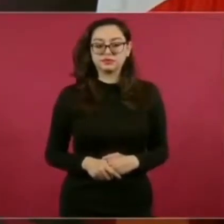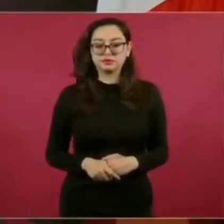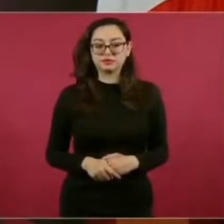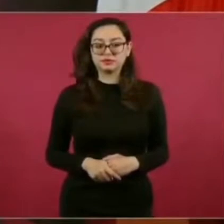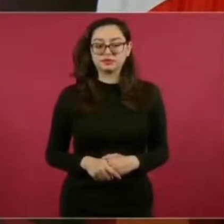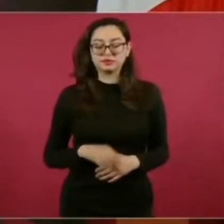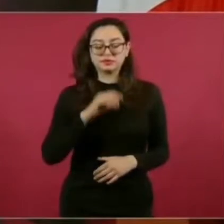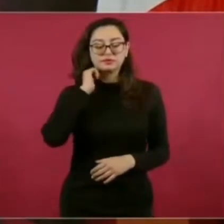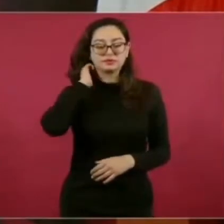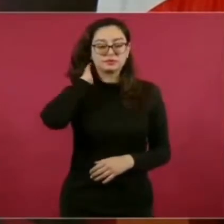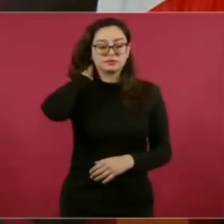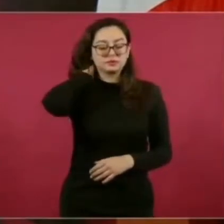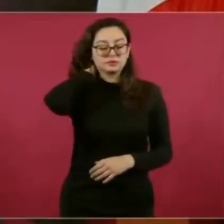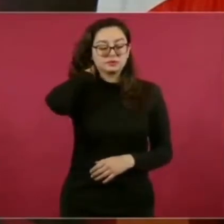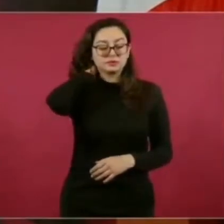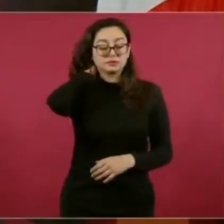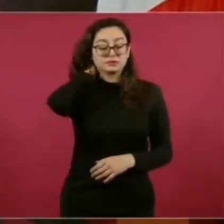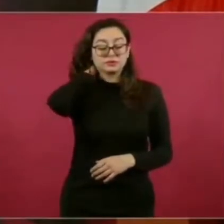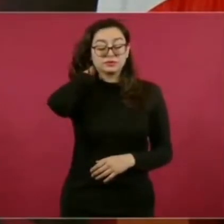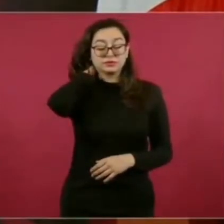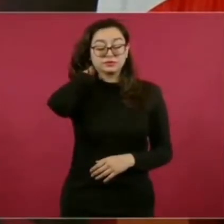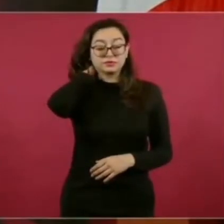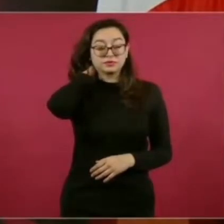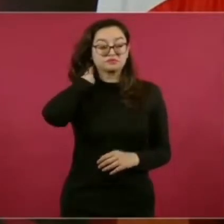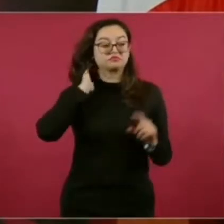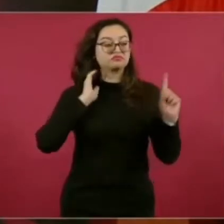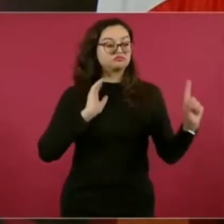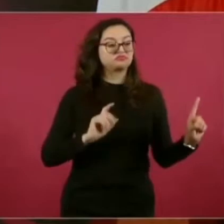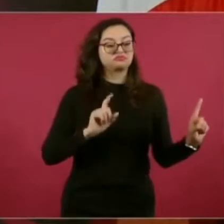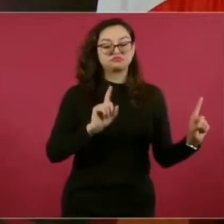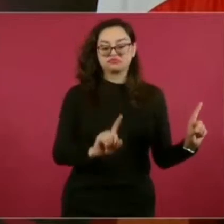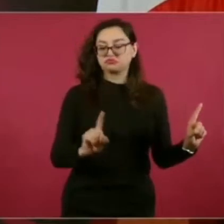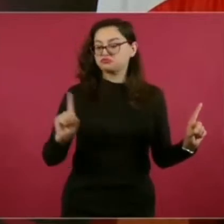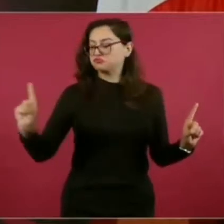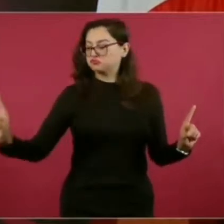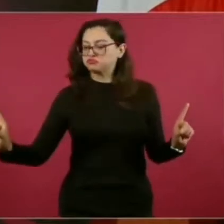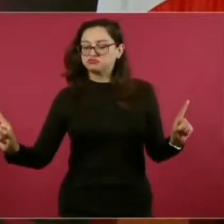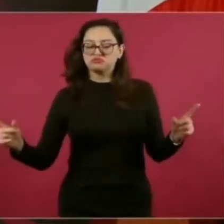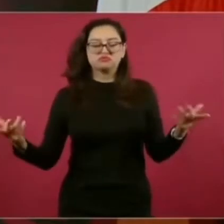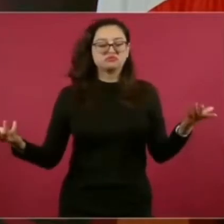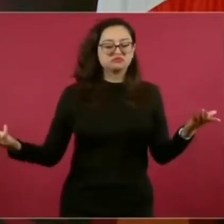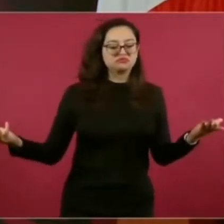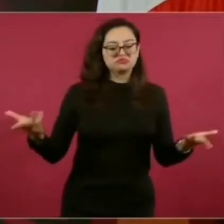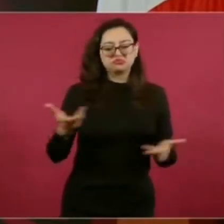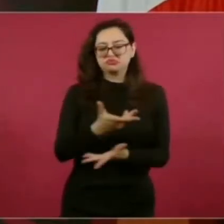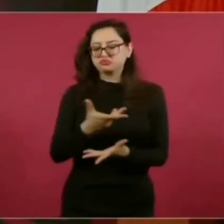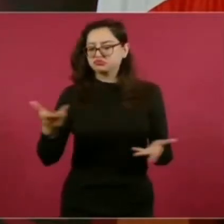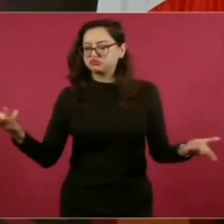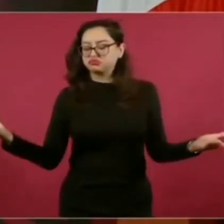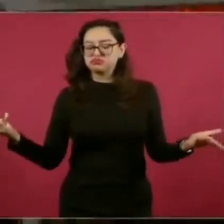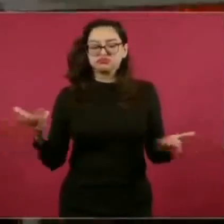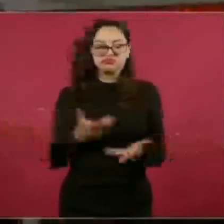Y se le va Diego con todo al ingeniero Cárdenas.